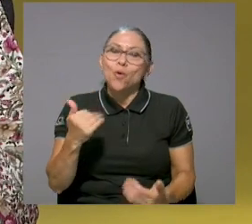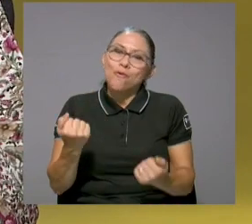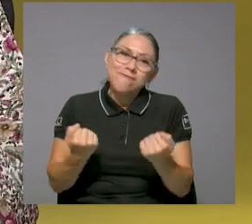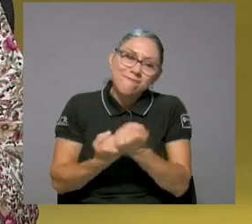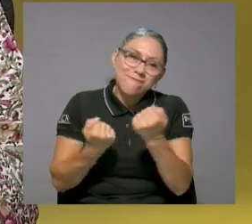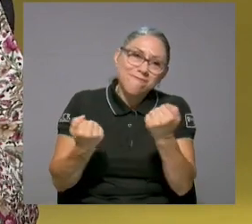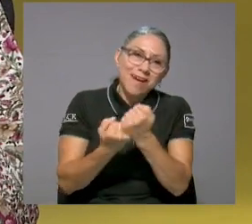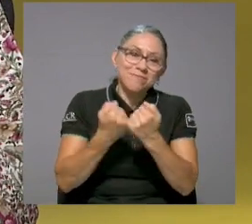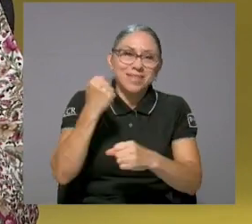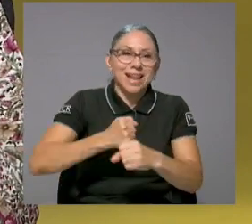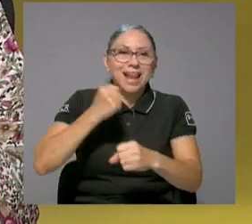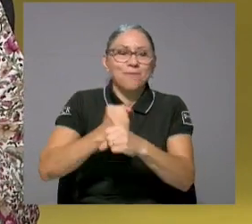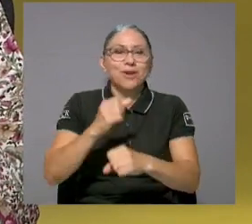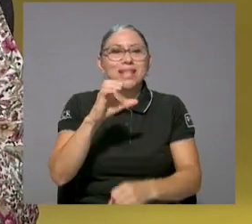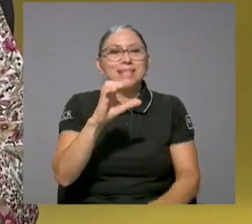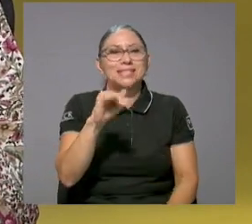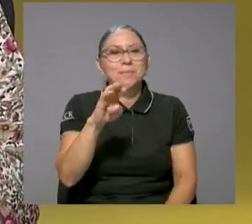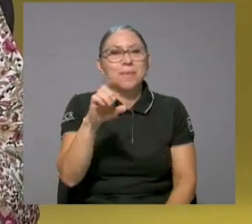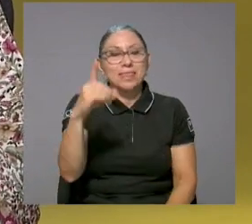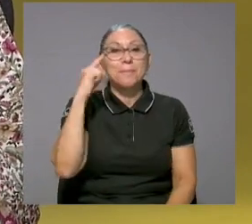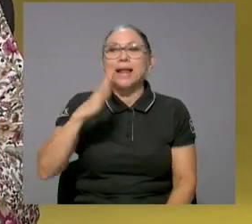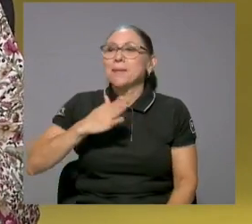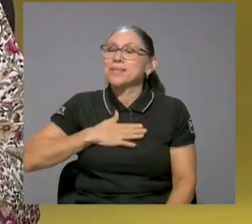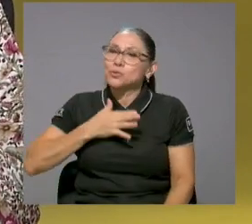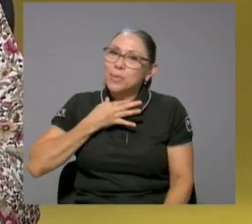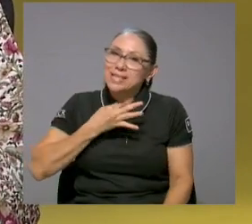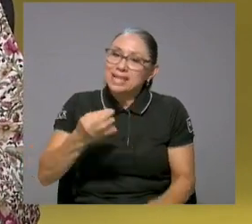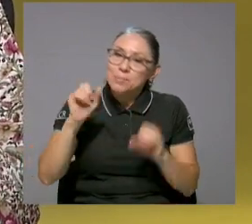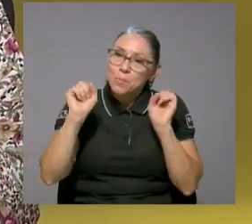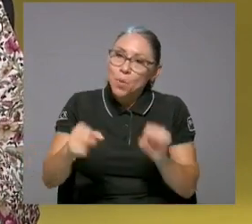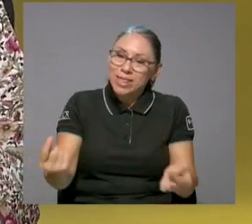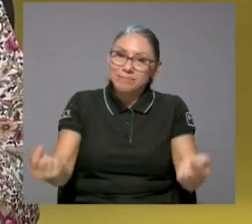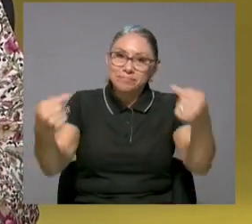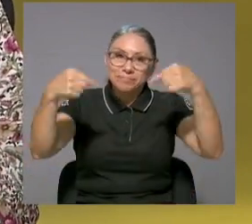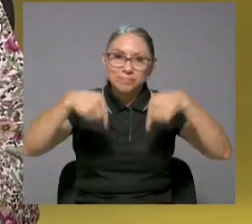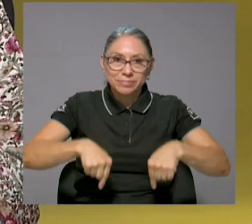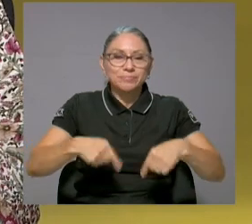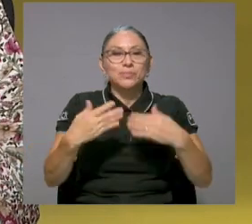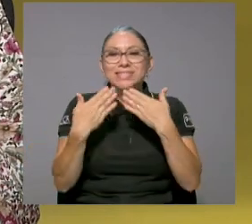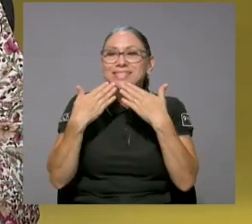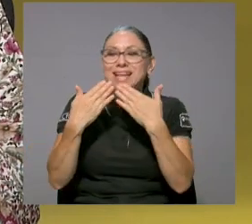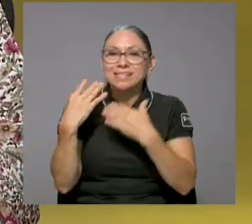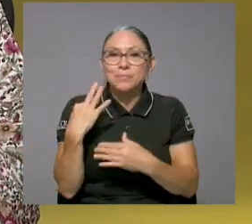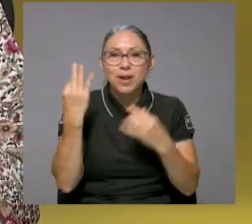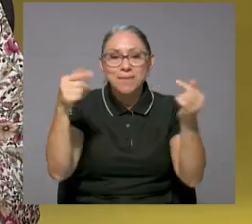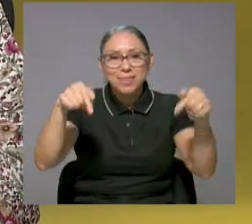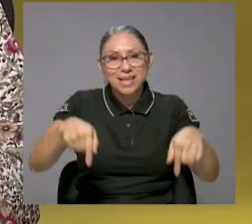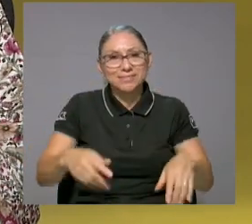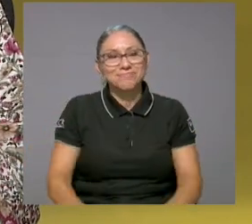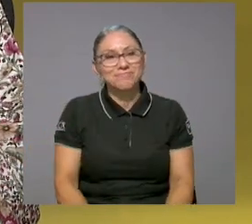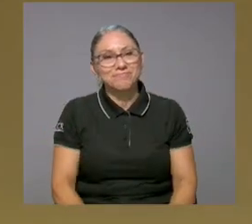que hace el CIMED. Así que para mí es un placer más bien poder acompañarlo y muchas gracias por la invitación.